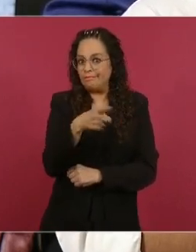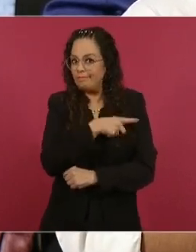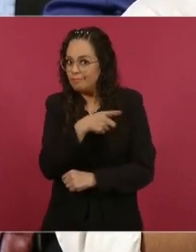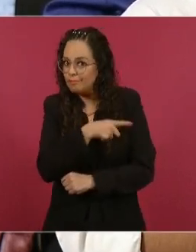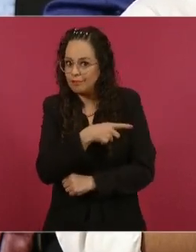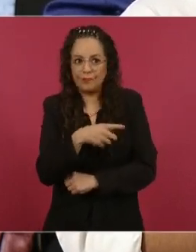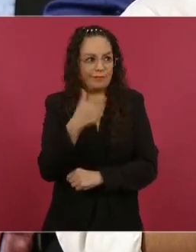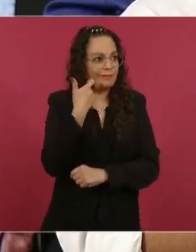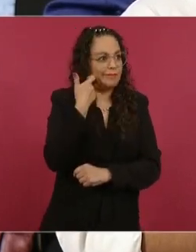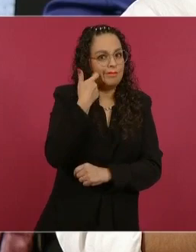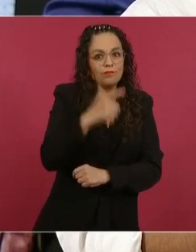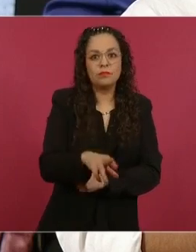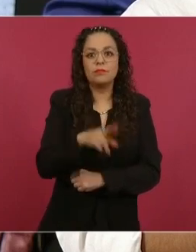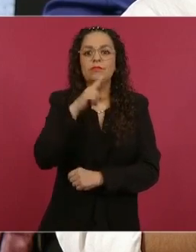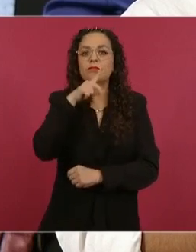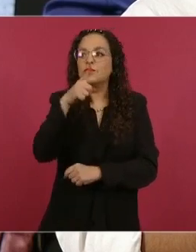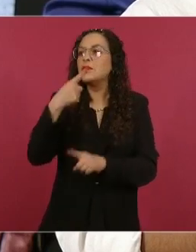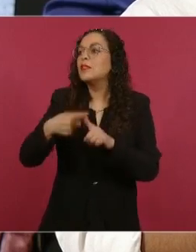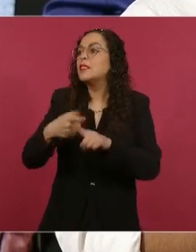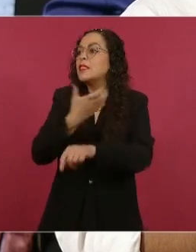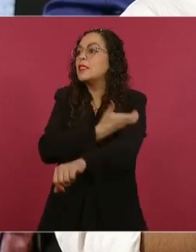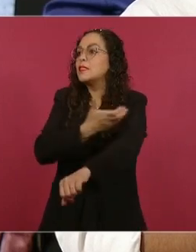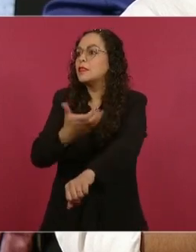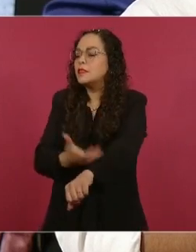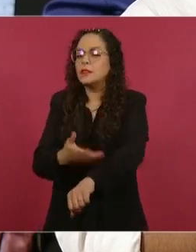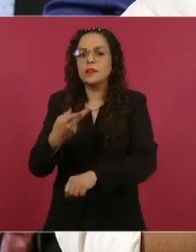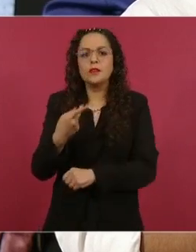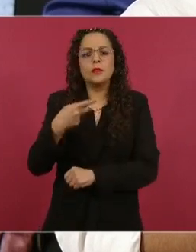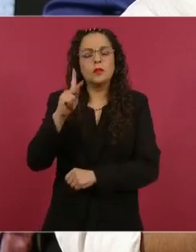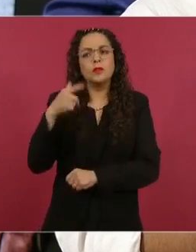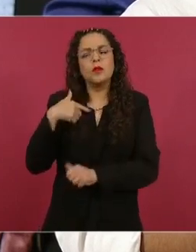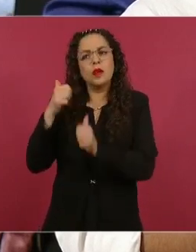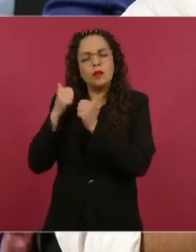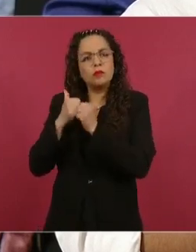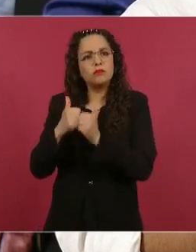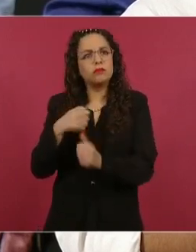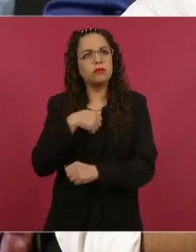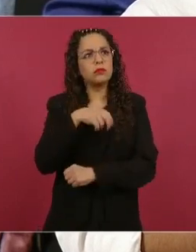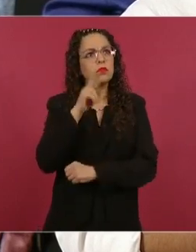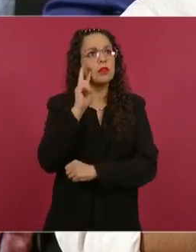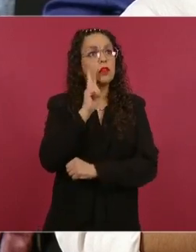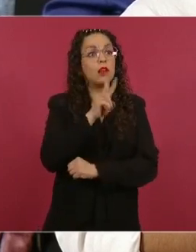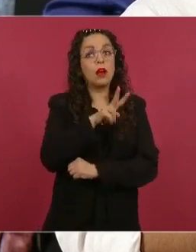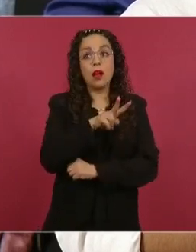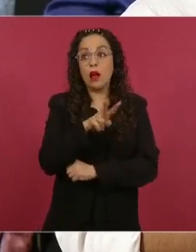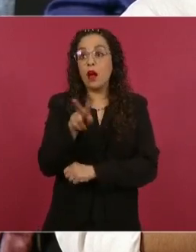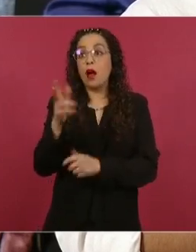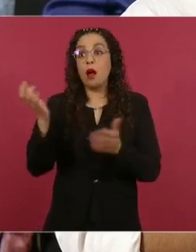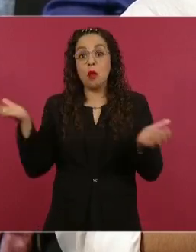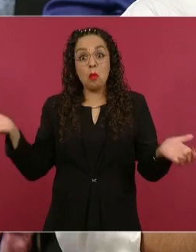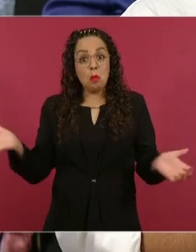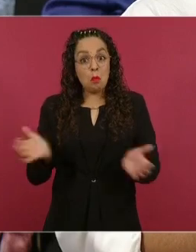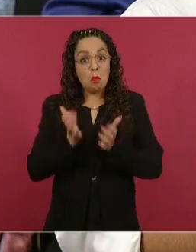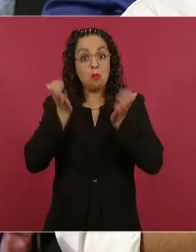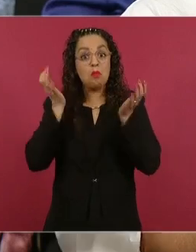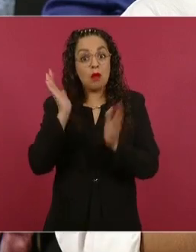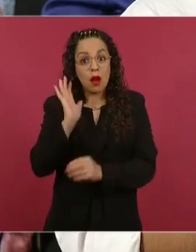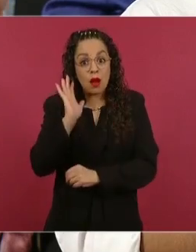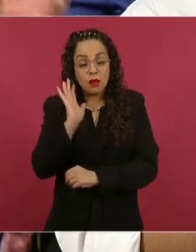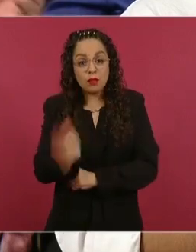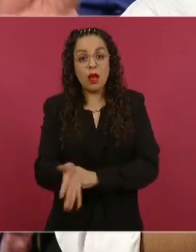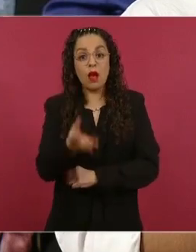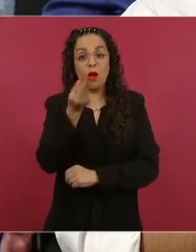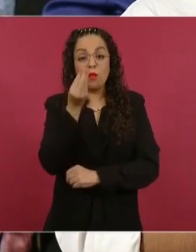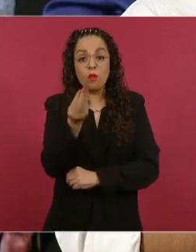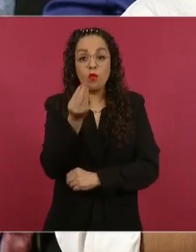tema de la inseguridad, pero la verdad me llevé una gran sorpresa de ver que ya la vigilancia está tanto en movimiento como